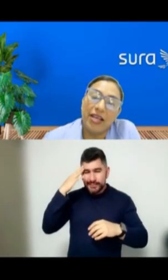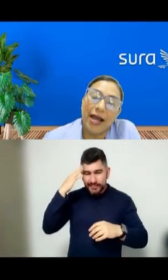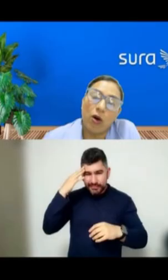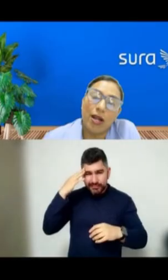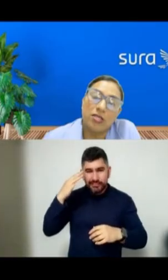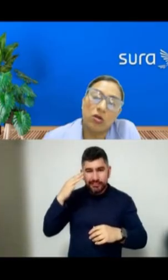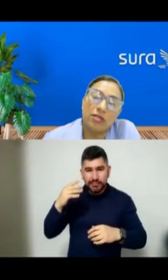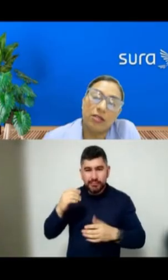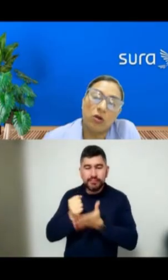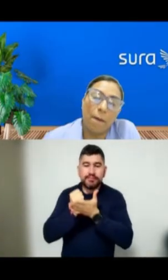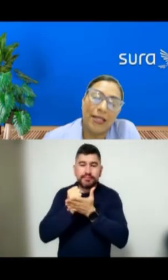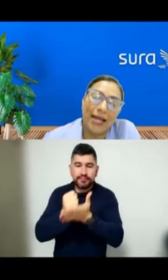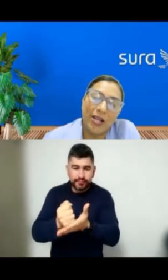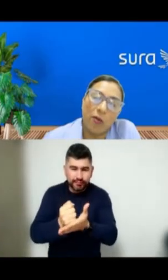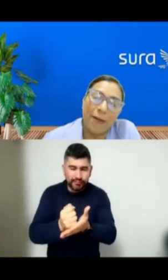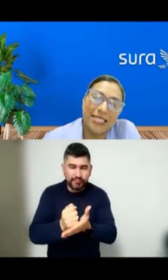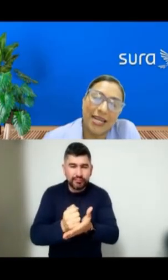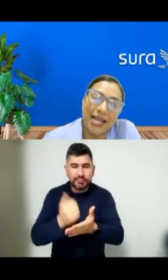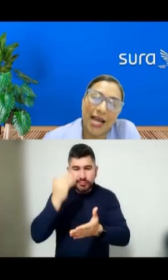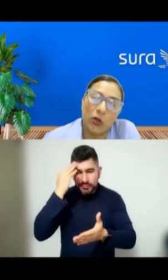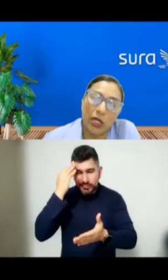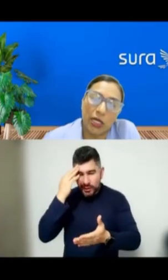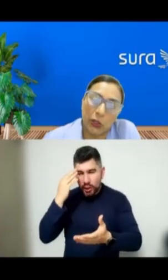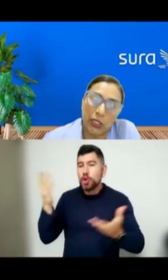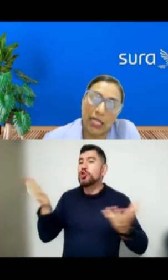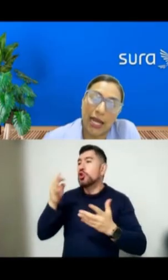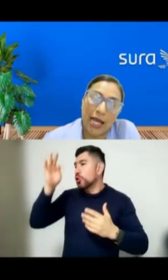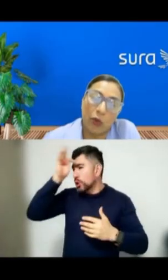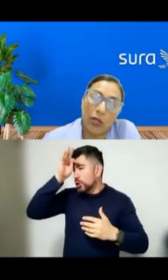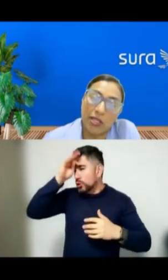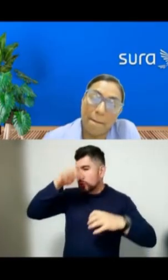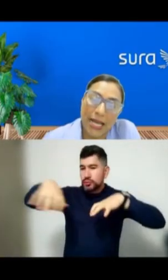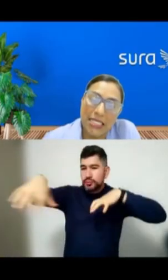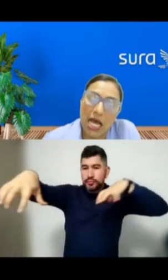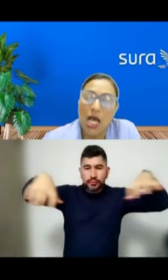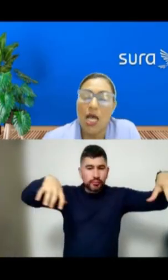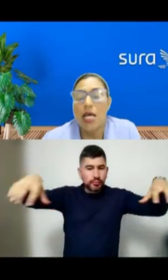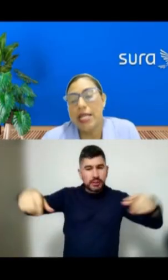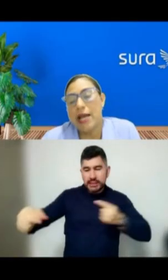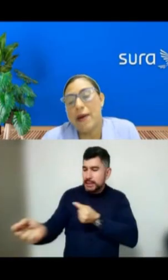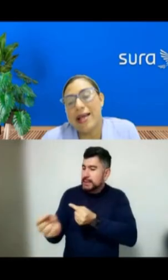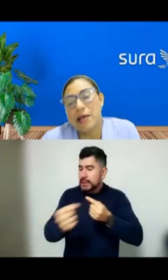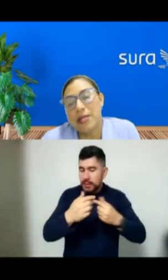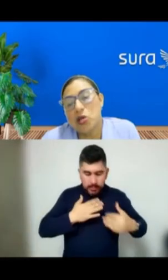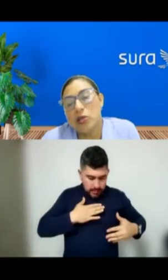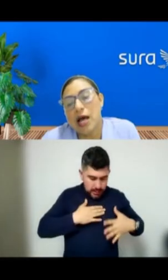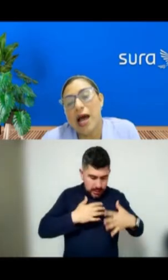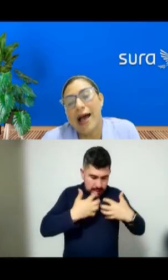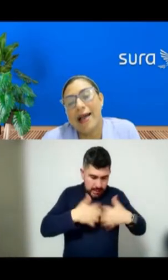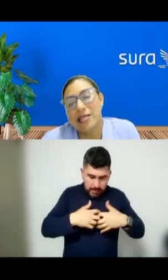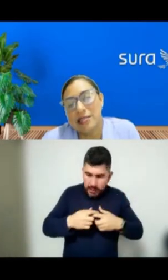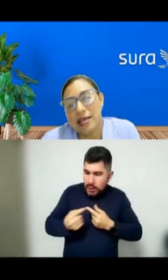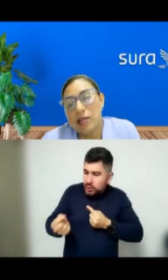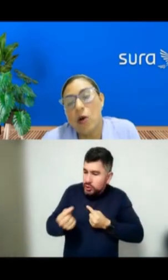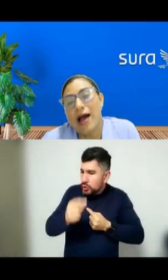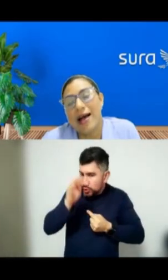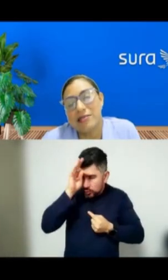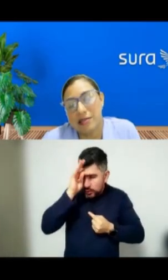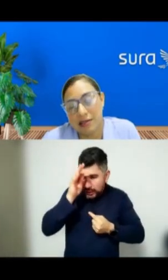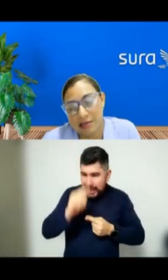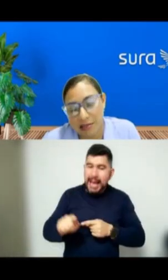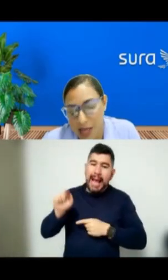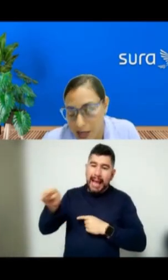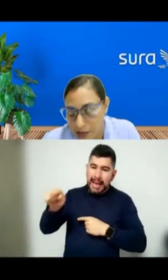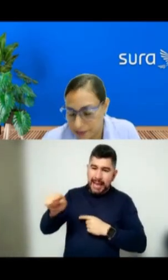podamos verificar cuáles son los centros hospitalarios más cercanos que nos quedan a nuestra empresa y llevar a esa persona a ese